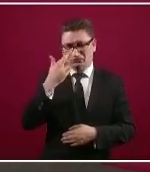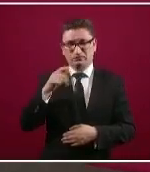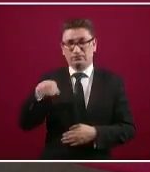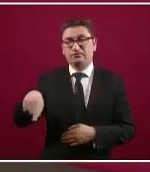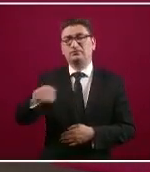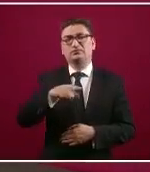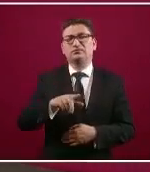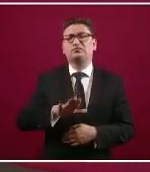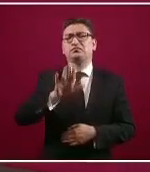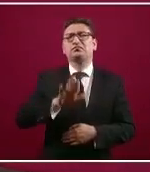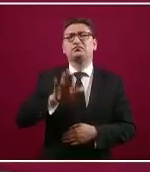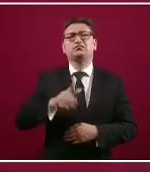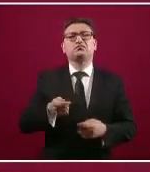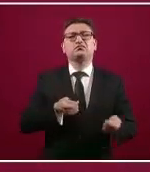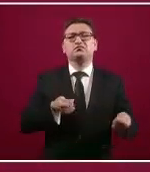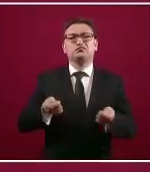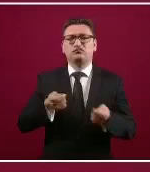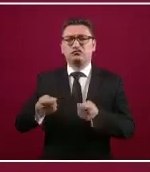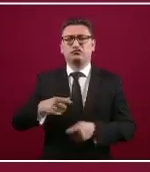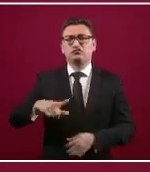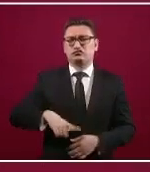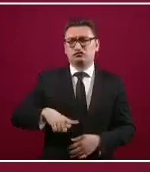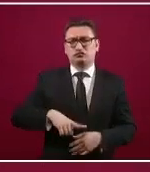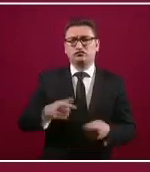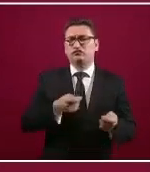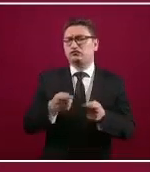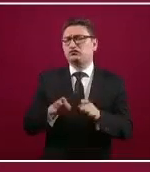gobiernan o